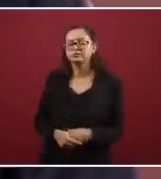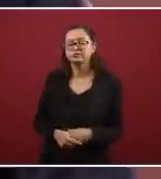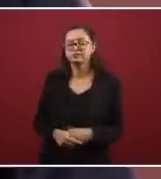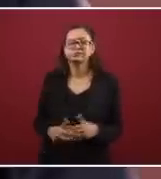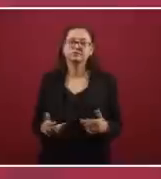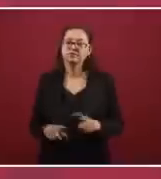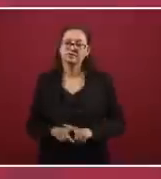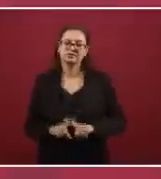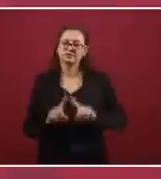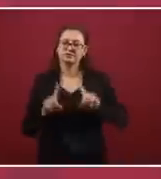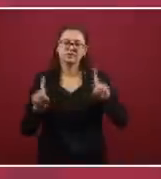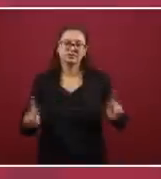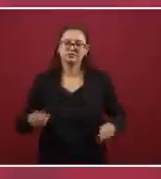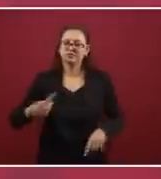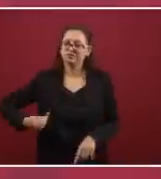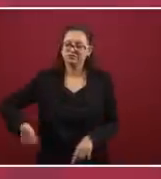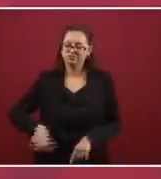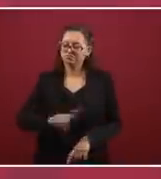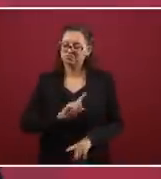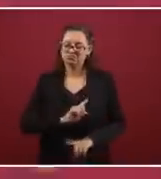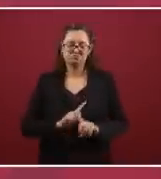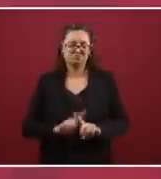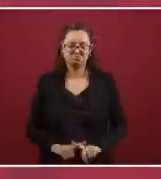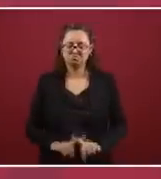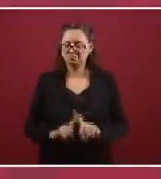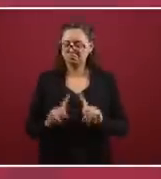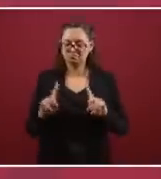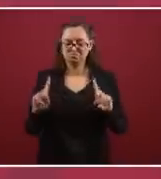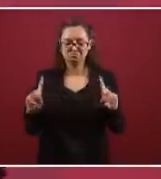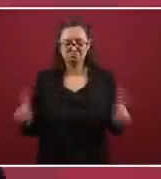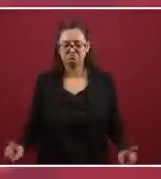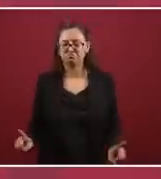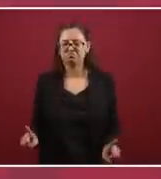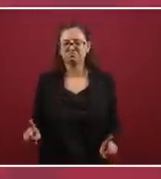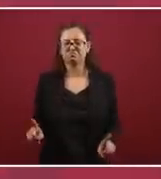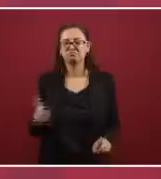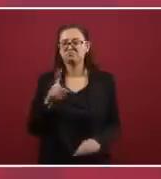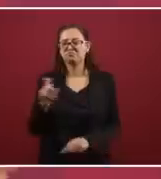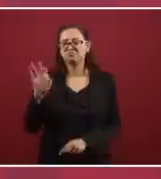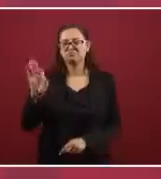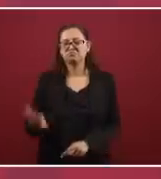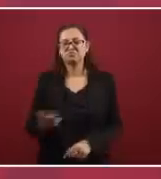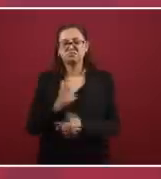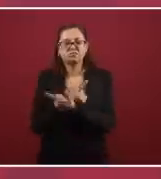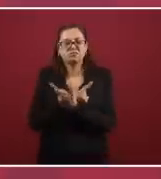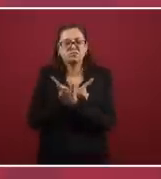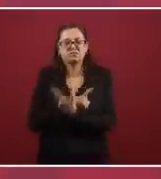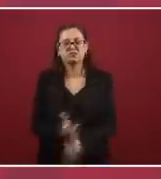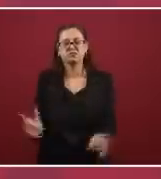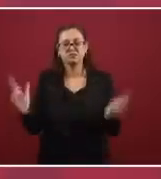Aquí no es eso, aquí no, libertad. Imagínense